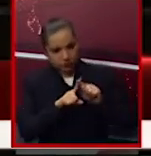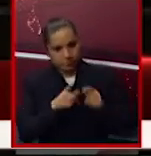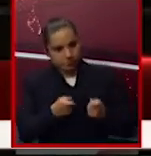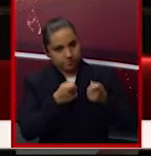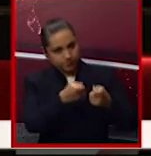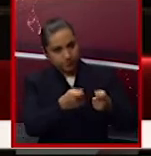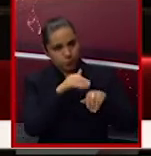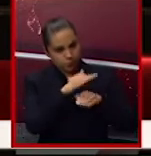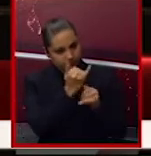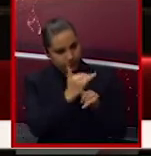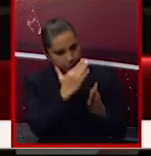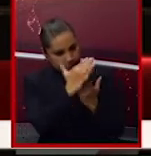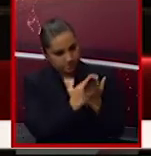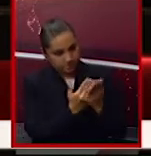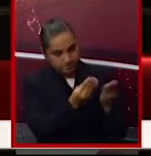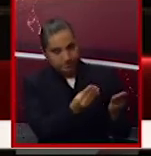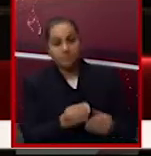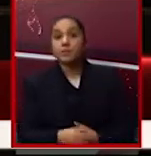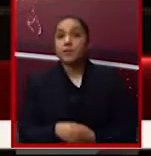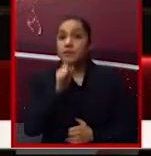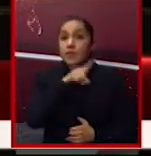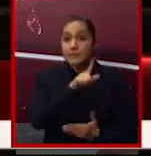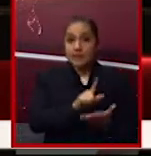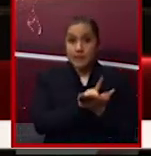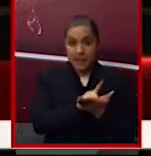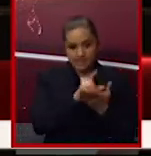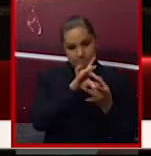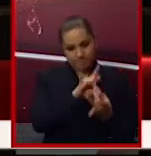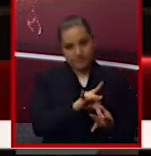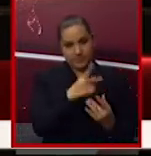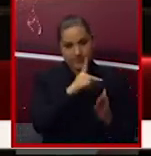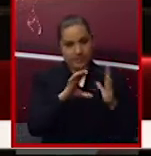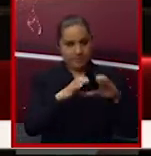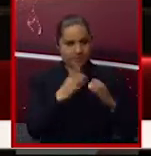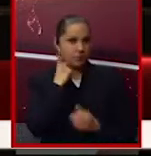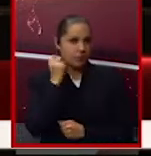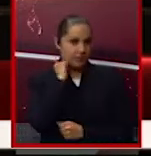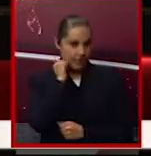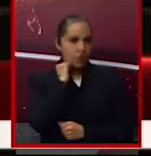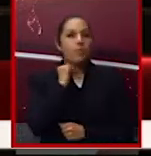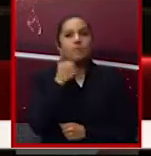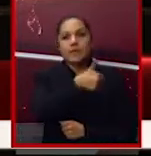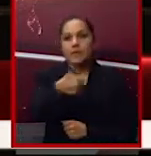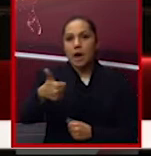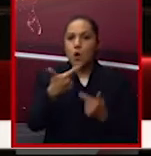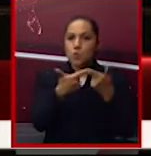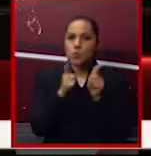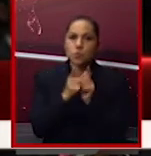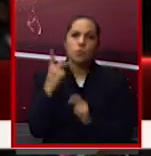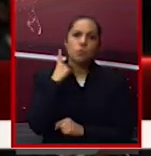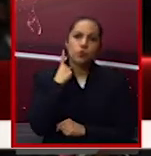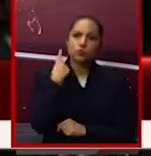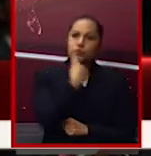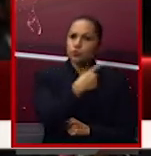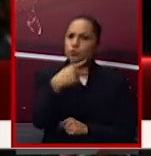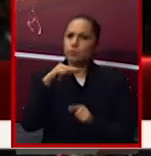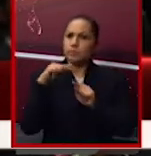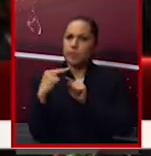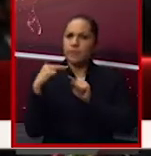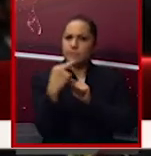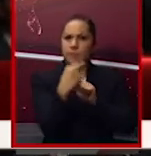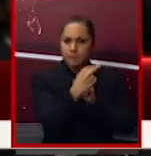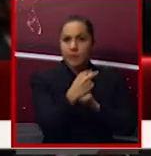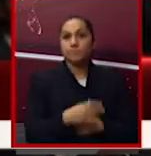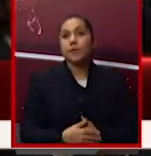seguridades de mi atenta. Bueno, posteriormente, como lo establece la Ley Orgánica del Congreso General, los grupos parlamentarios fijaron posicionamientos, en este caso